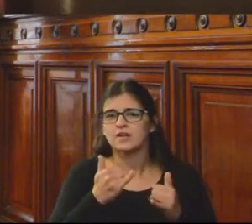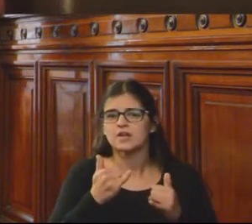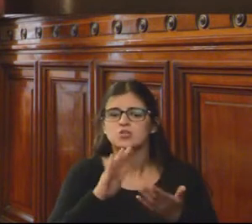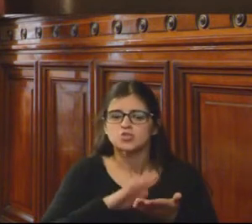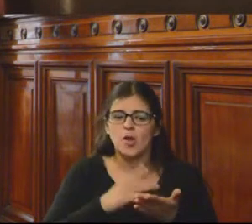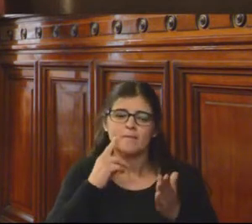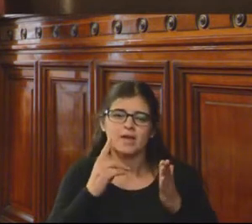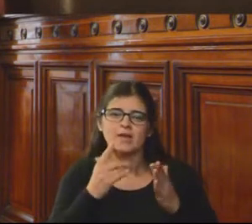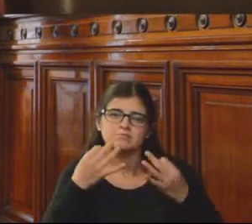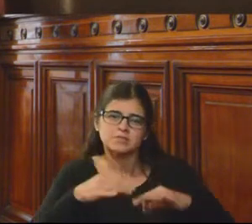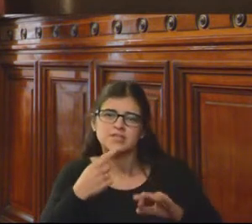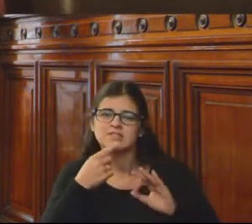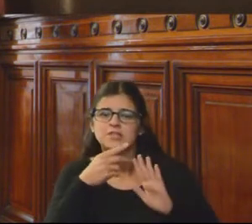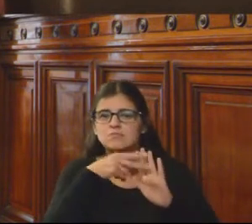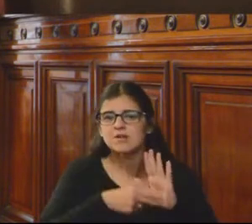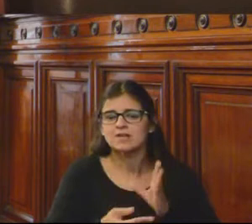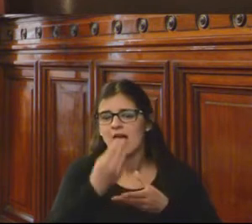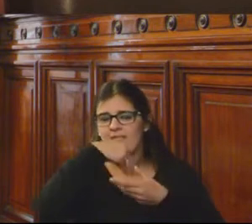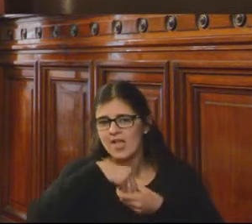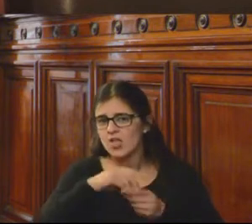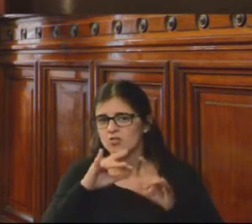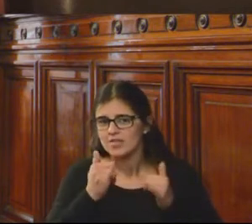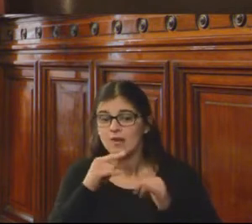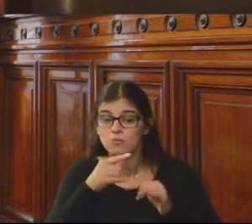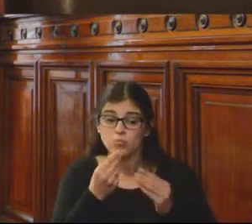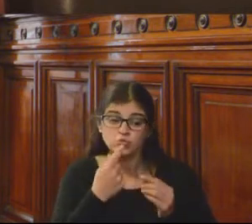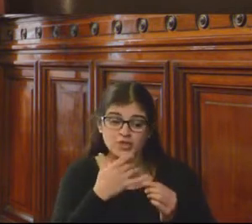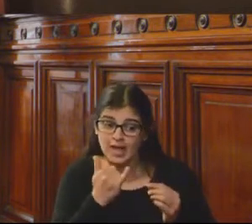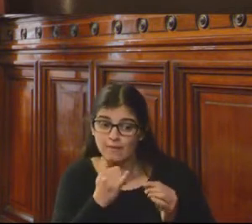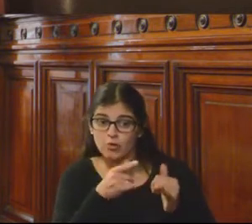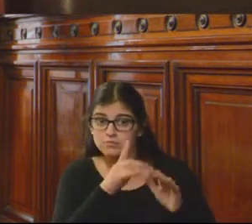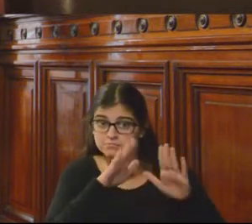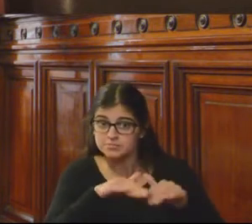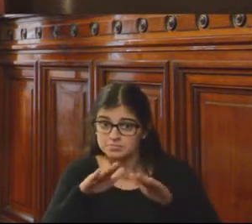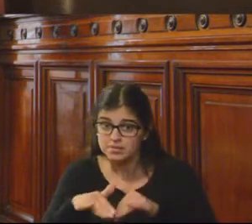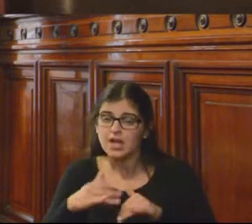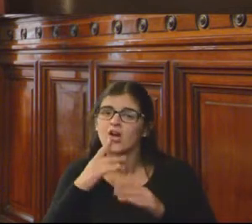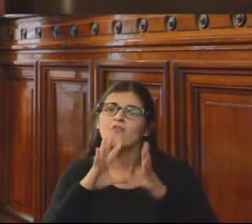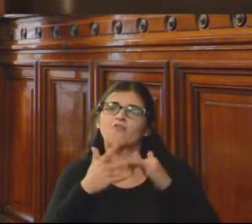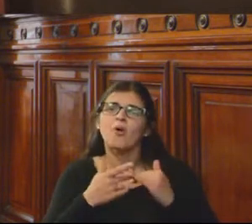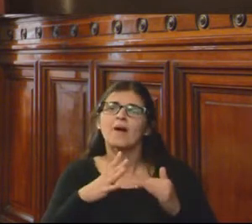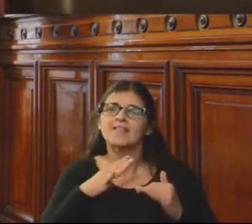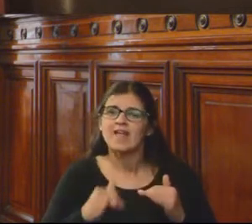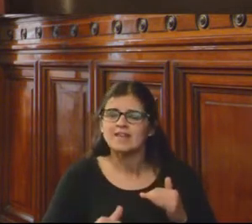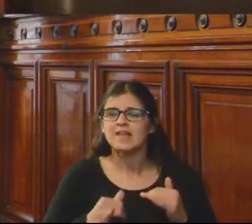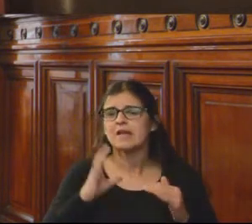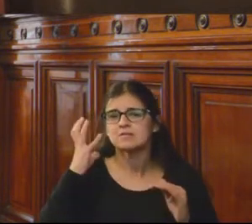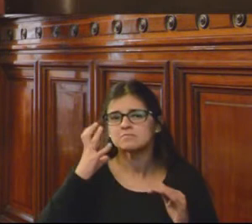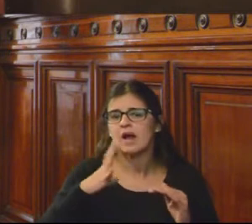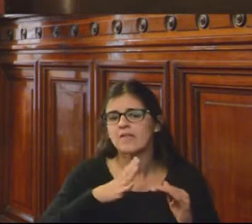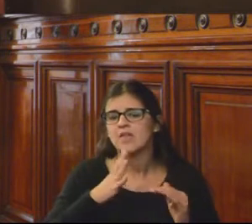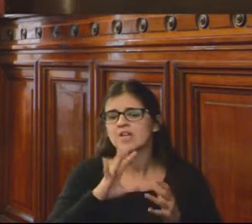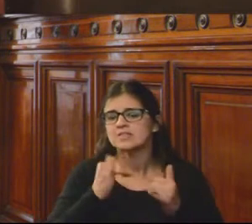al ordenamiento jurídico interno. Muchos de esos casos se corresponden con emisoras que tenían años con